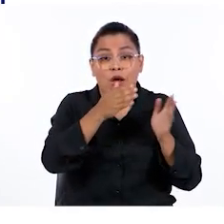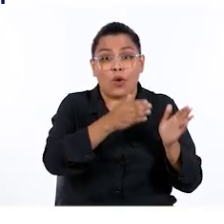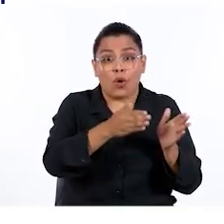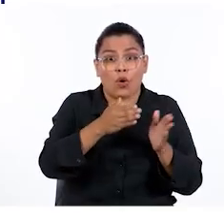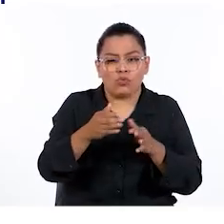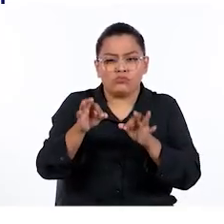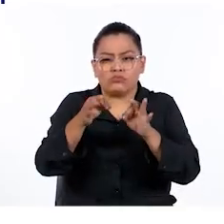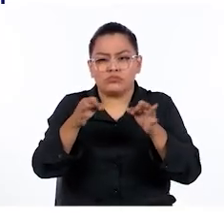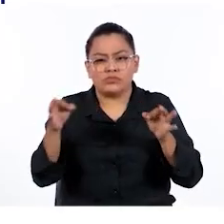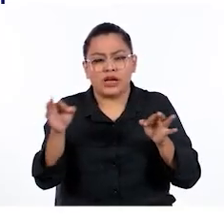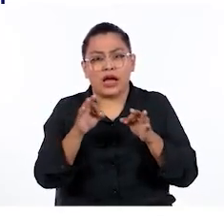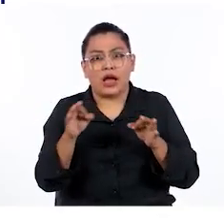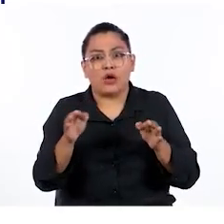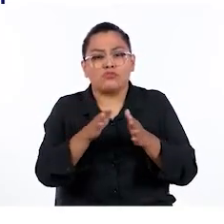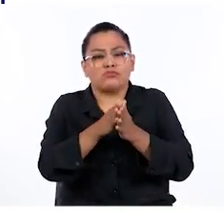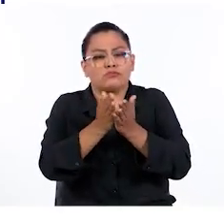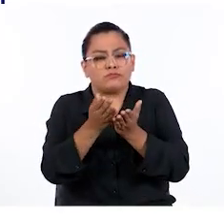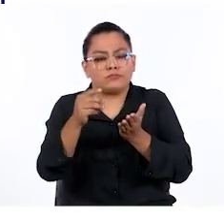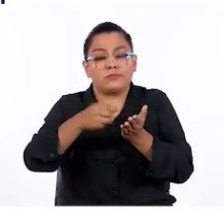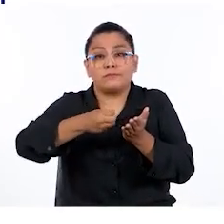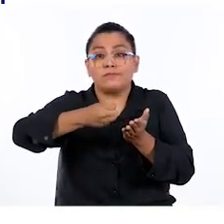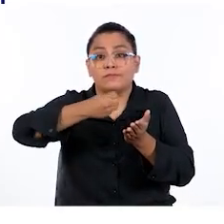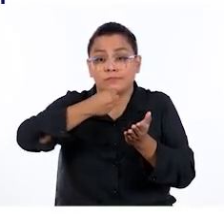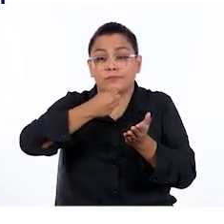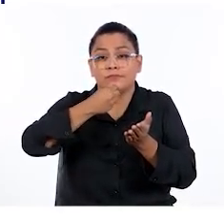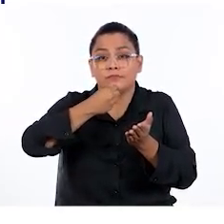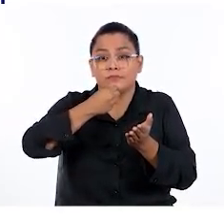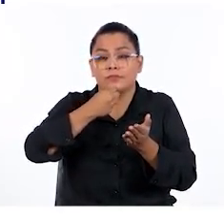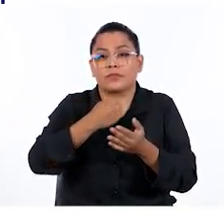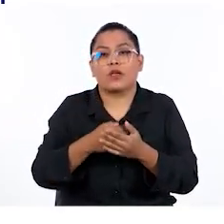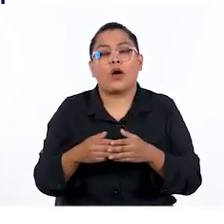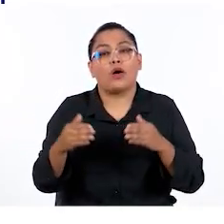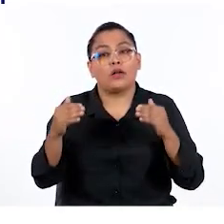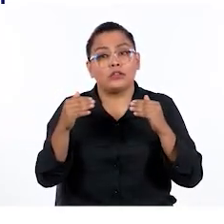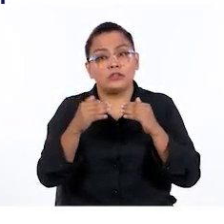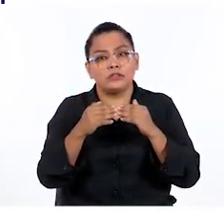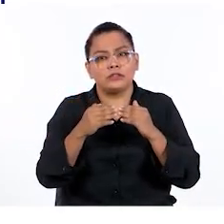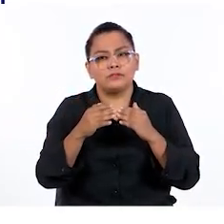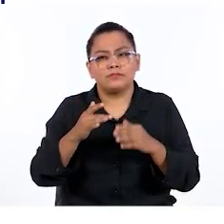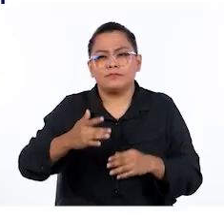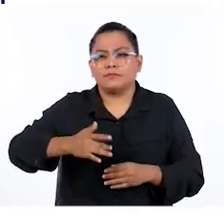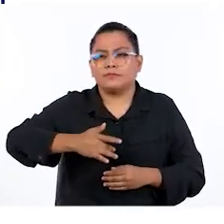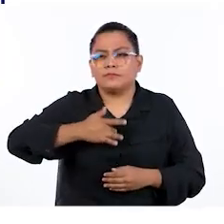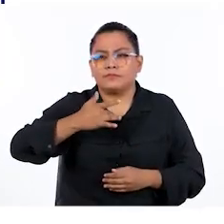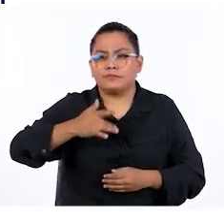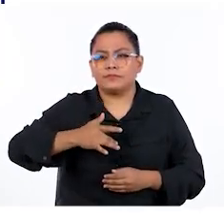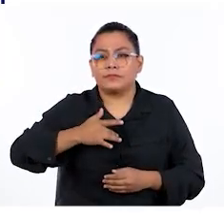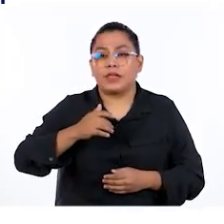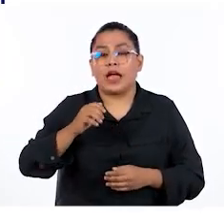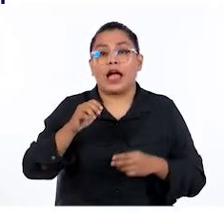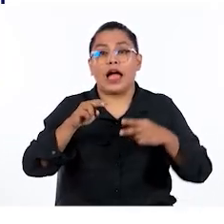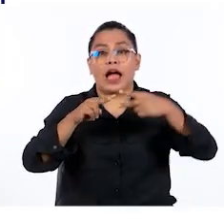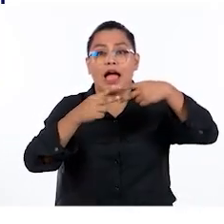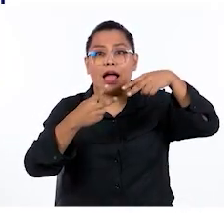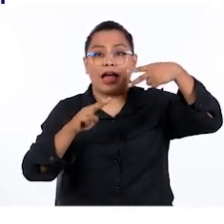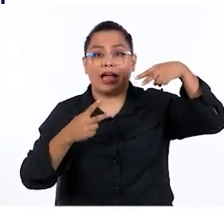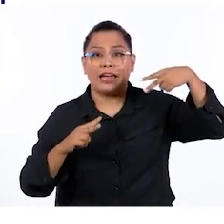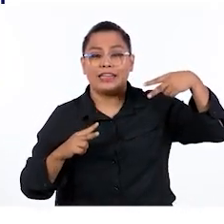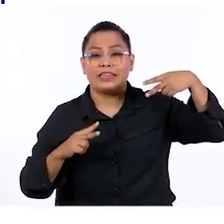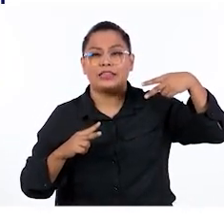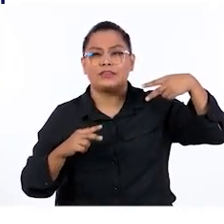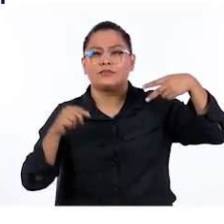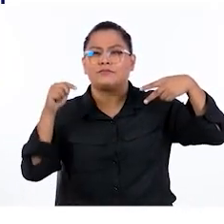aminoácidos como ese libro rico en información. O también podemos percibir al ADN. El